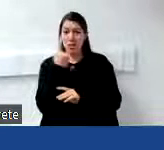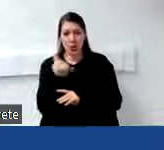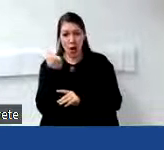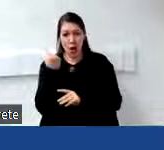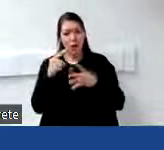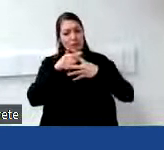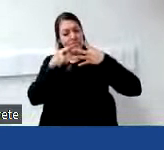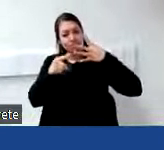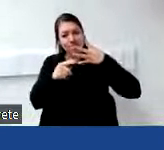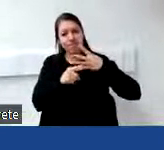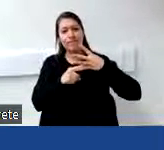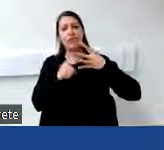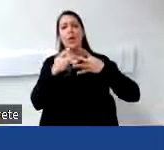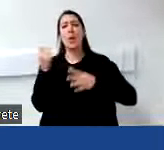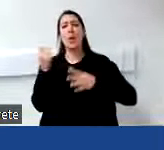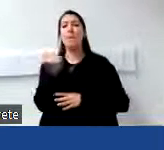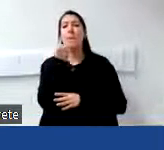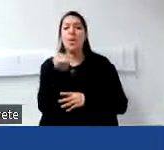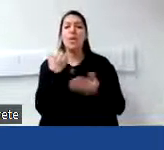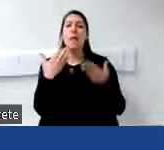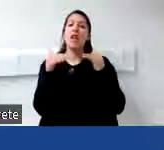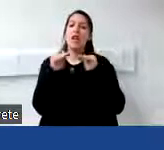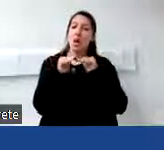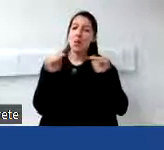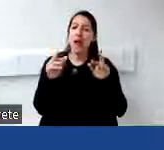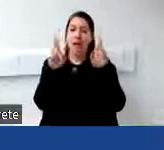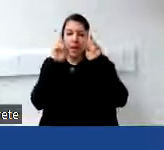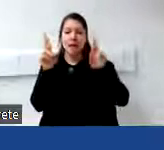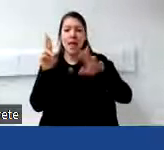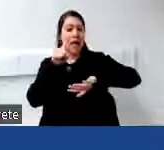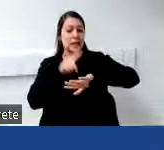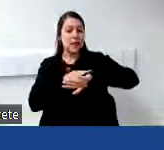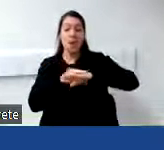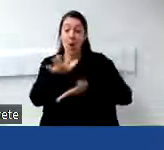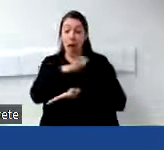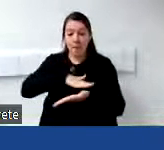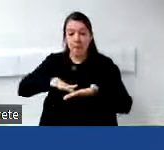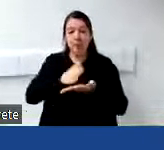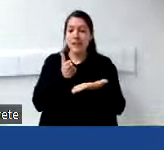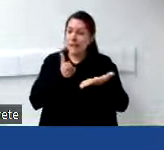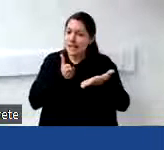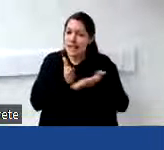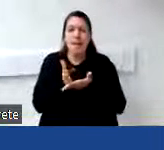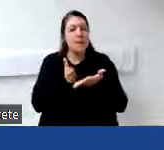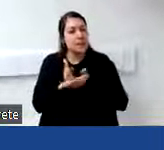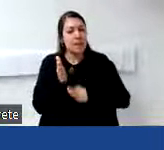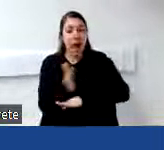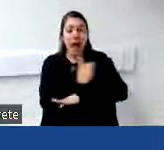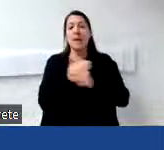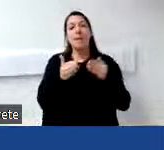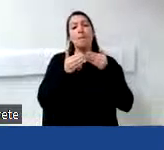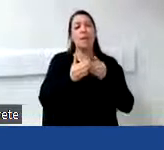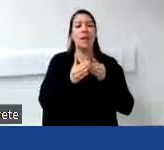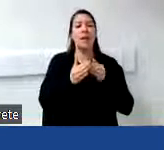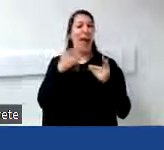si se quiere, de hablar normalmente, respetar tiempo, espacio, y siempre preguntar, no asumir lo que la persona va, porque quizás